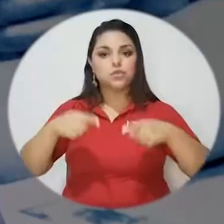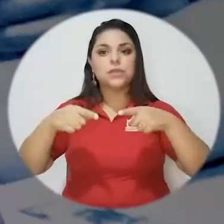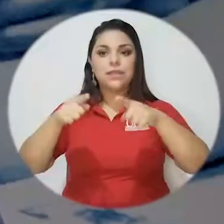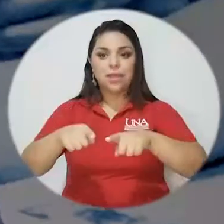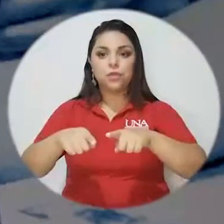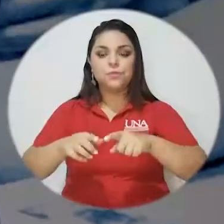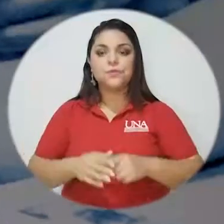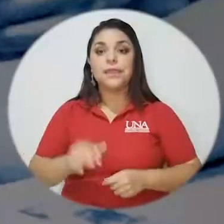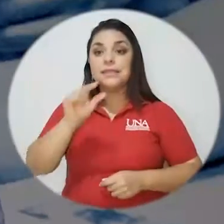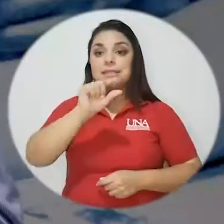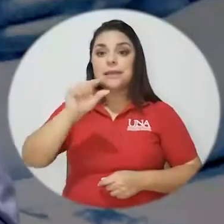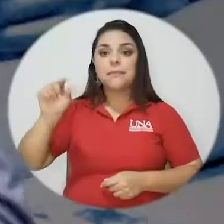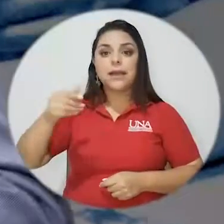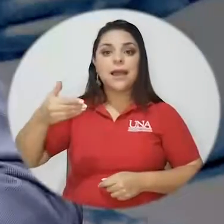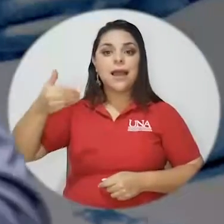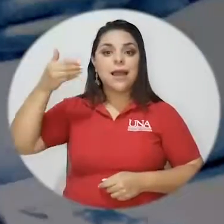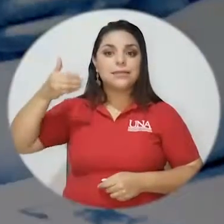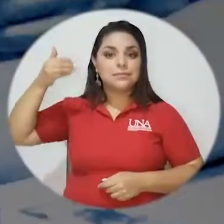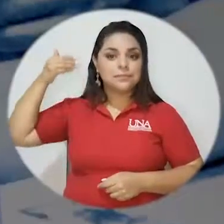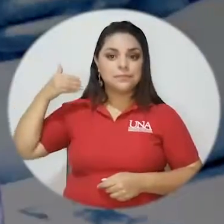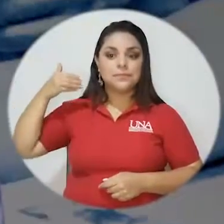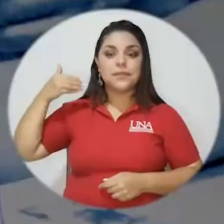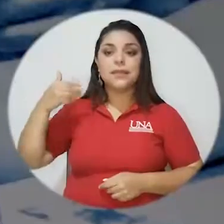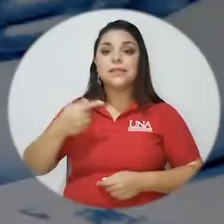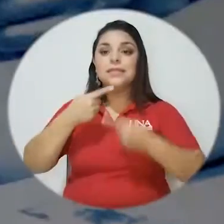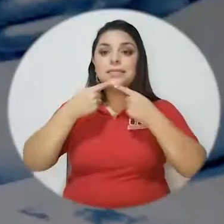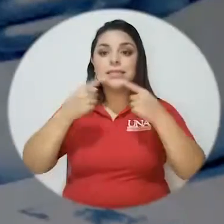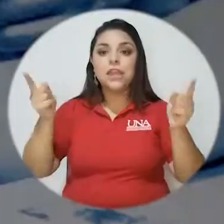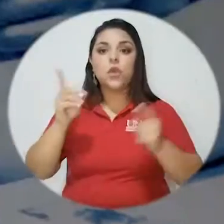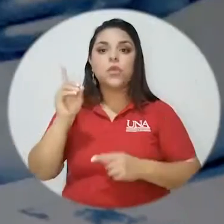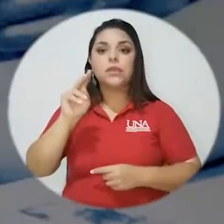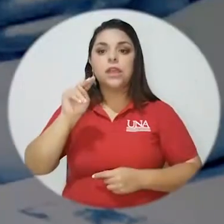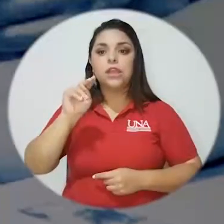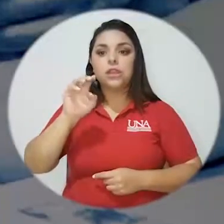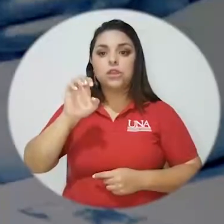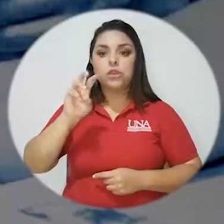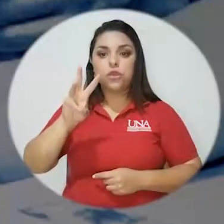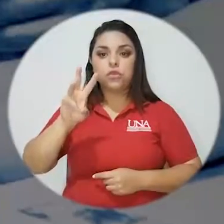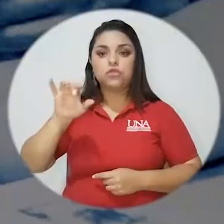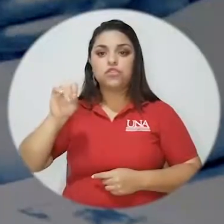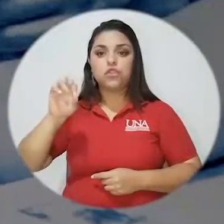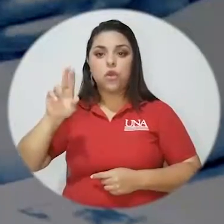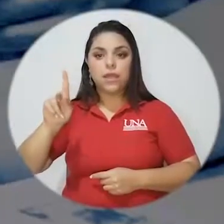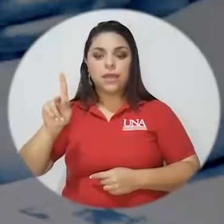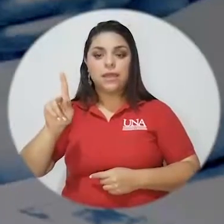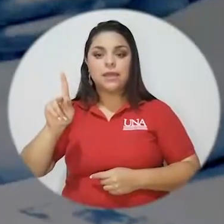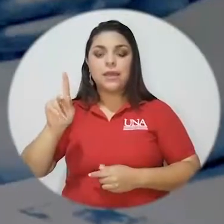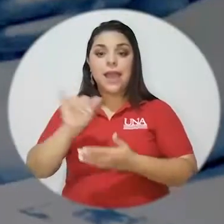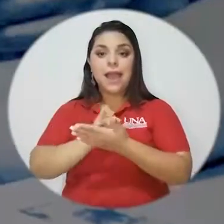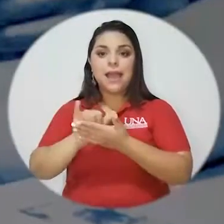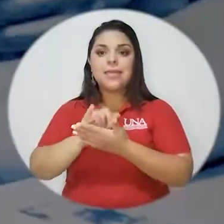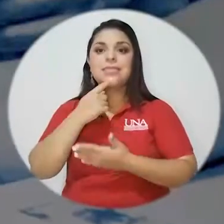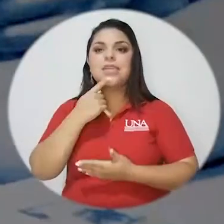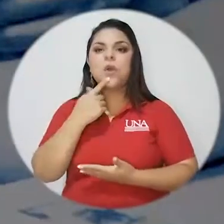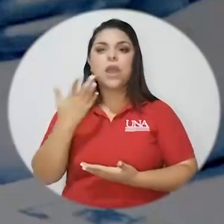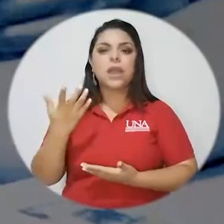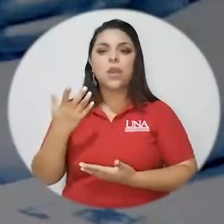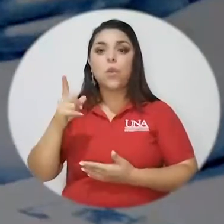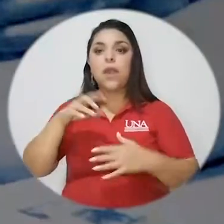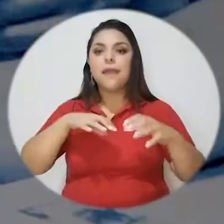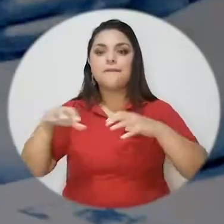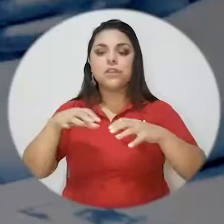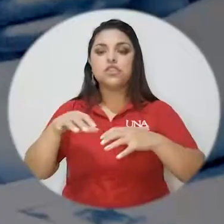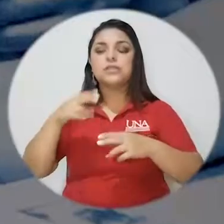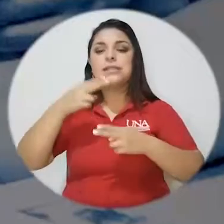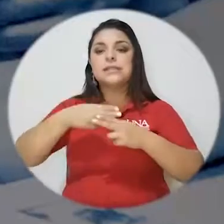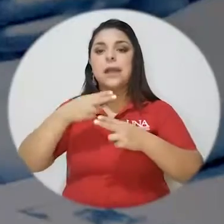cambio está ocurriendo. La semana antepasada se reportó en Nueva York un evento que se llama recombinación.